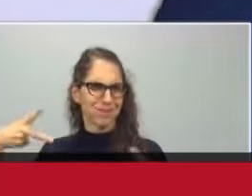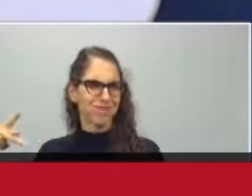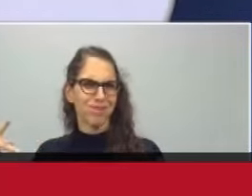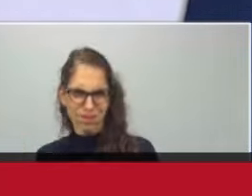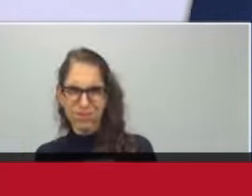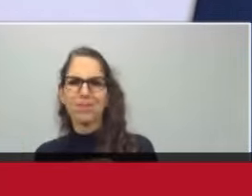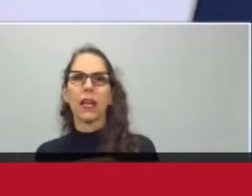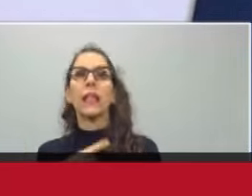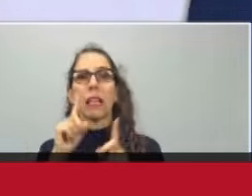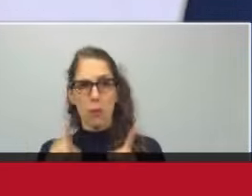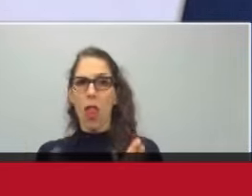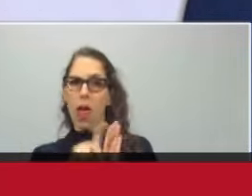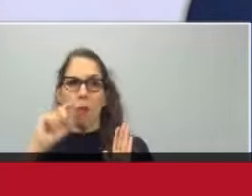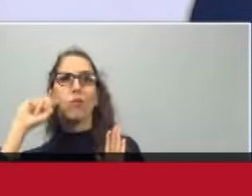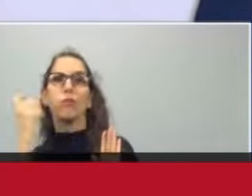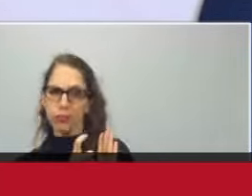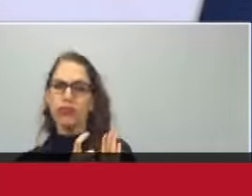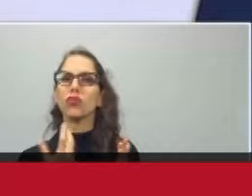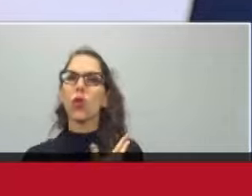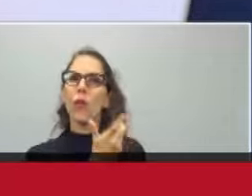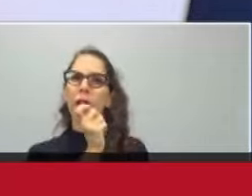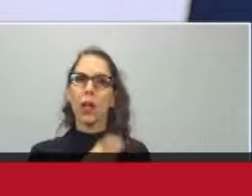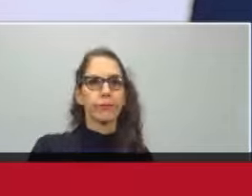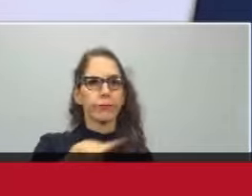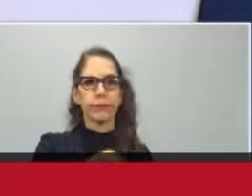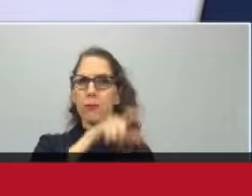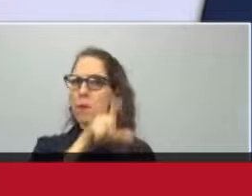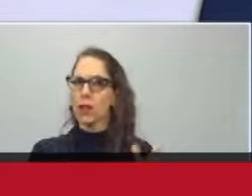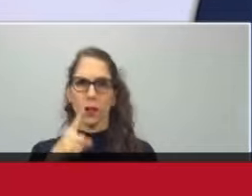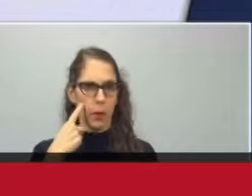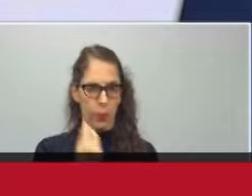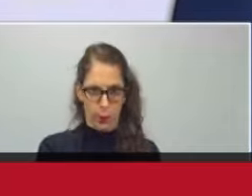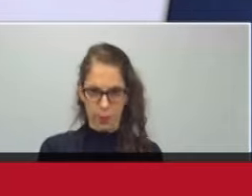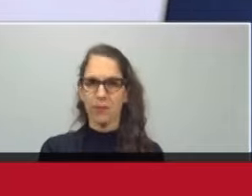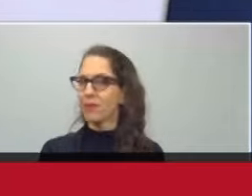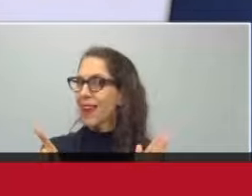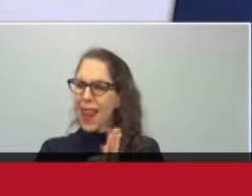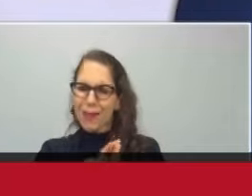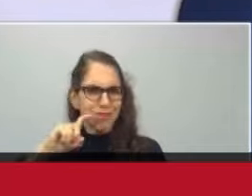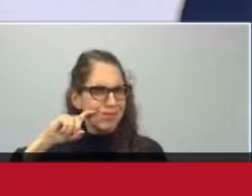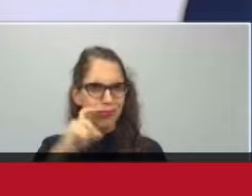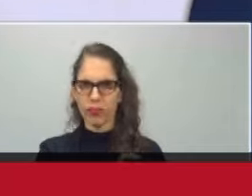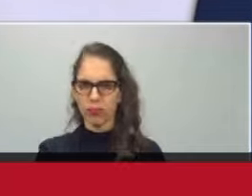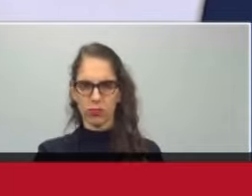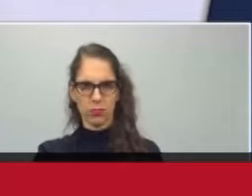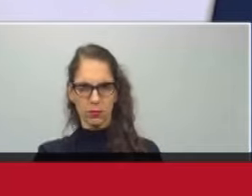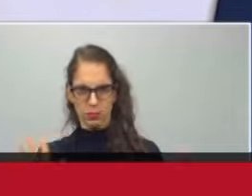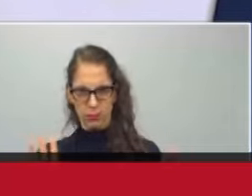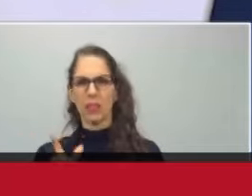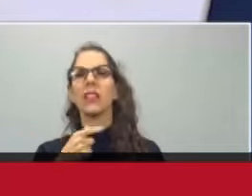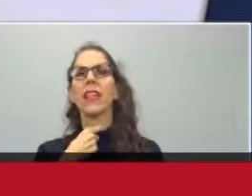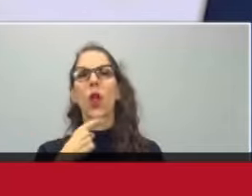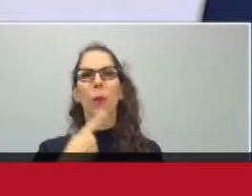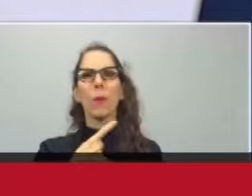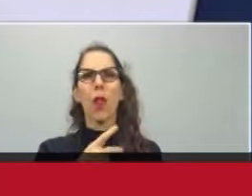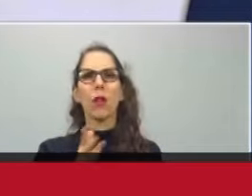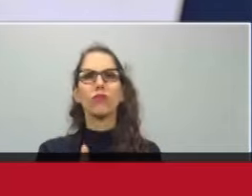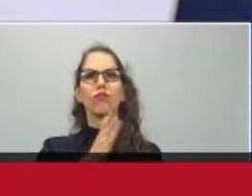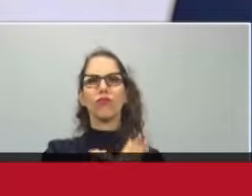absolutamente ilegales. Absolutamente ilegales. Voy a dar un breve antecedente y